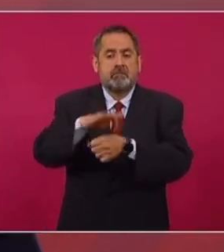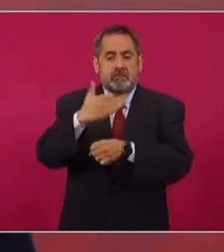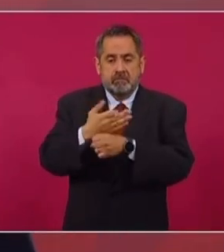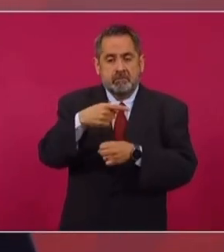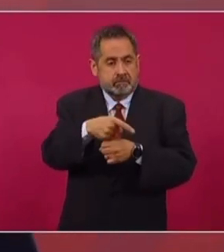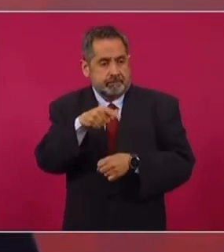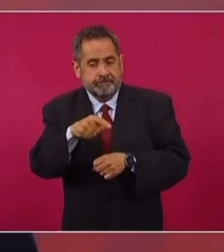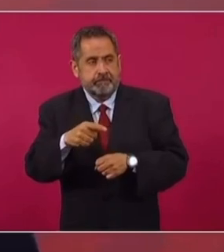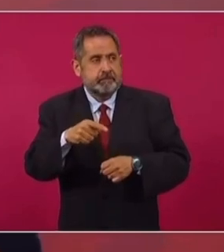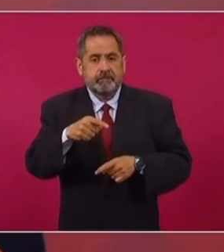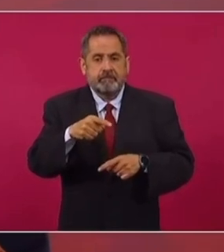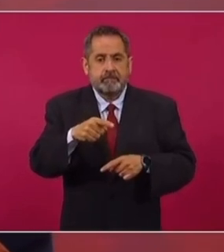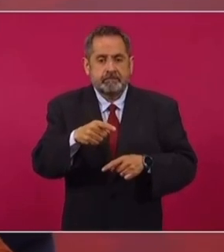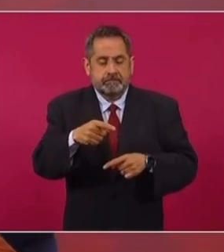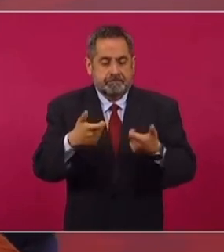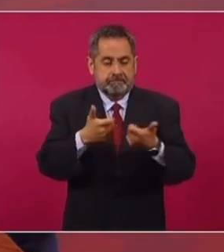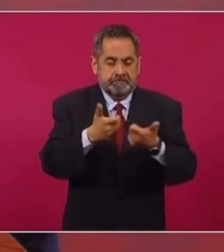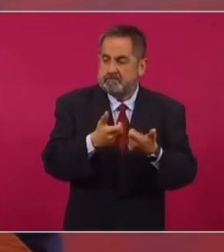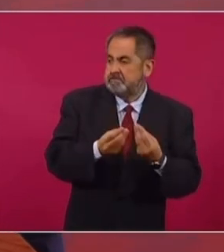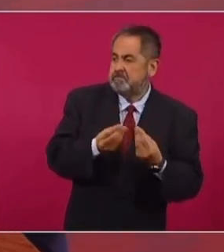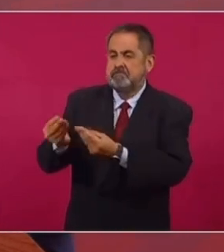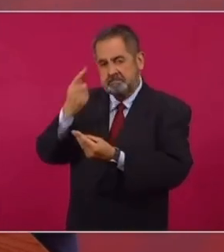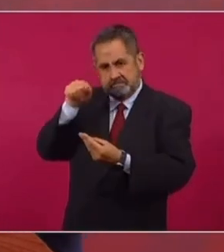aportaron recursos para